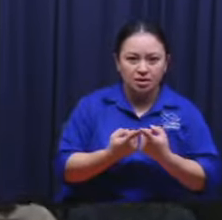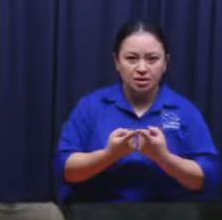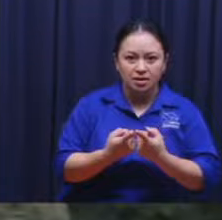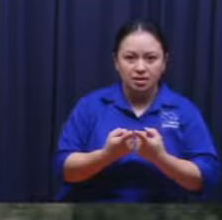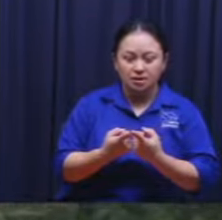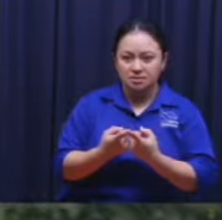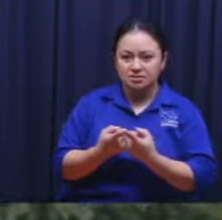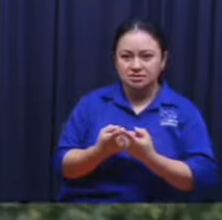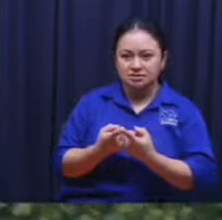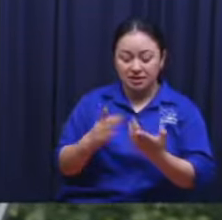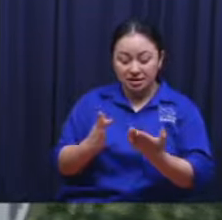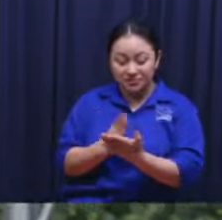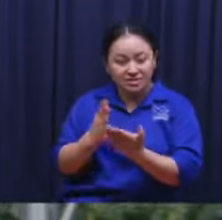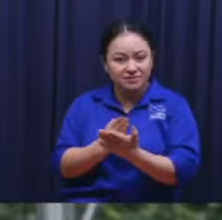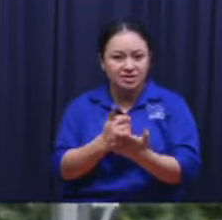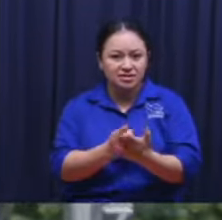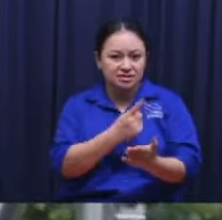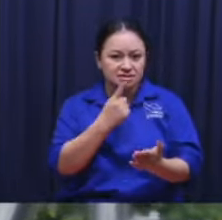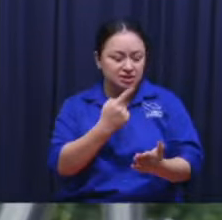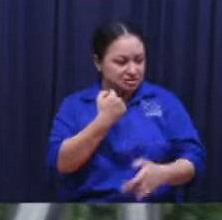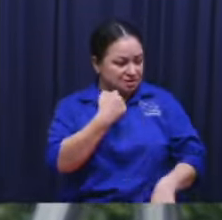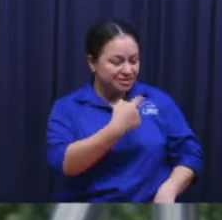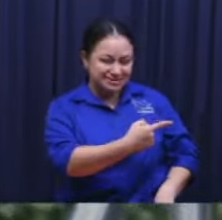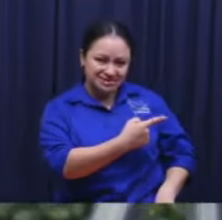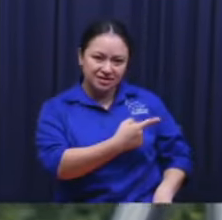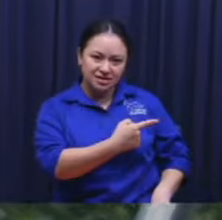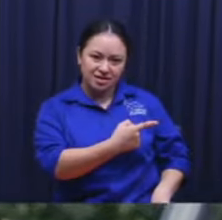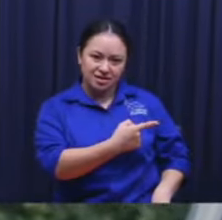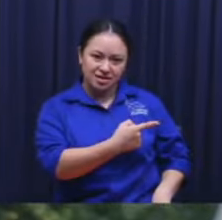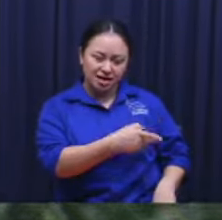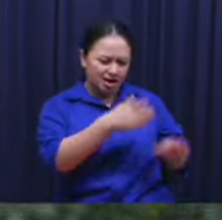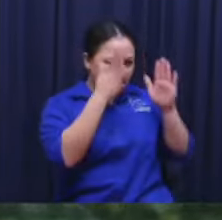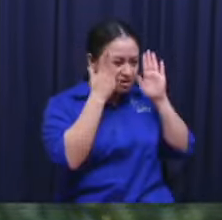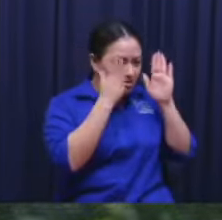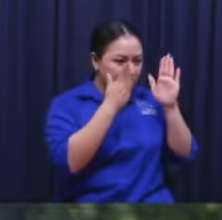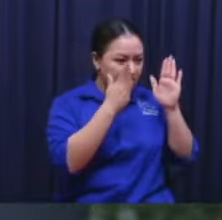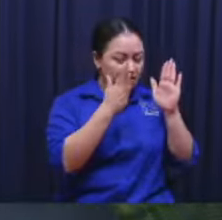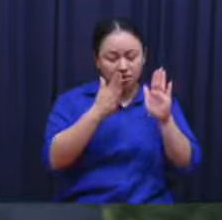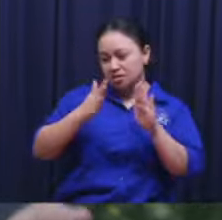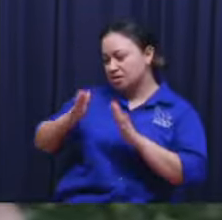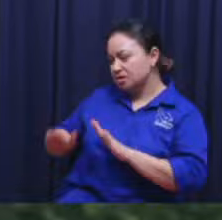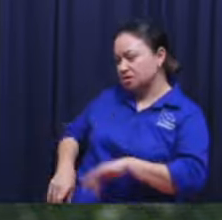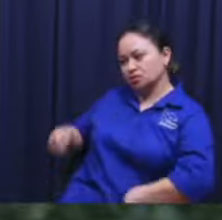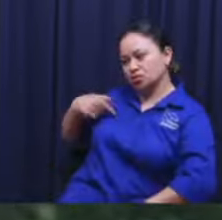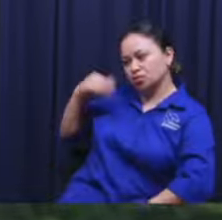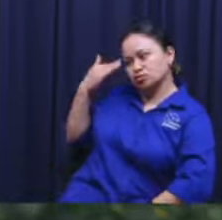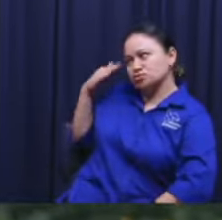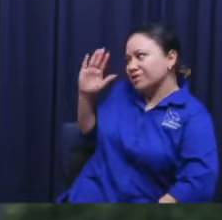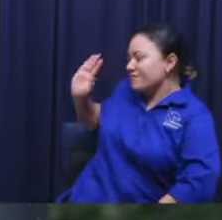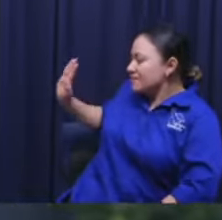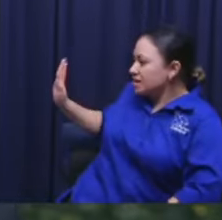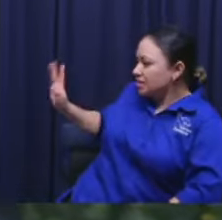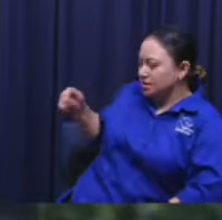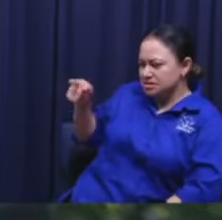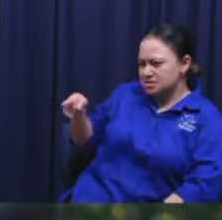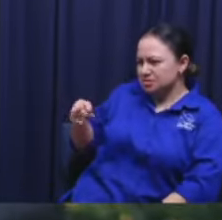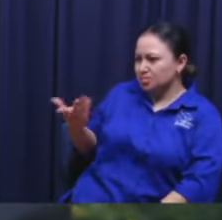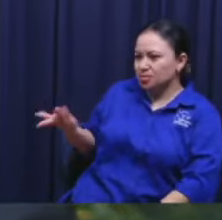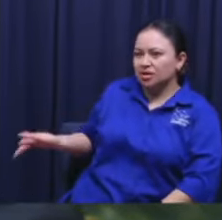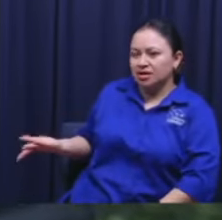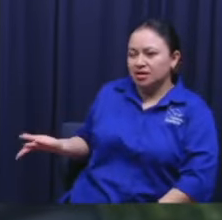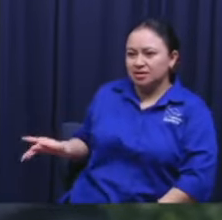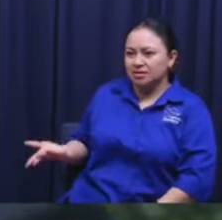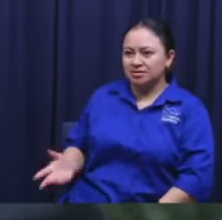Jerusalén rodeada de ejércitos, el tiempo de su devastación ha llegado. No, vos no había oído. Ah, vos, ¿qué noticiero estás oyendo,